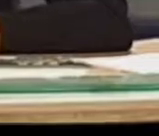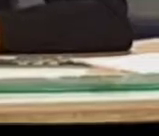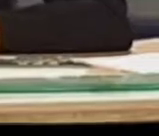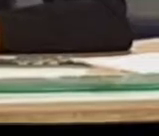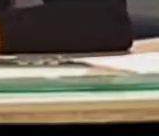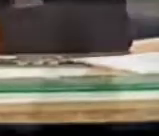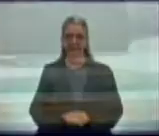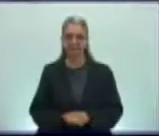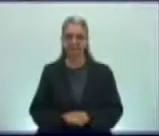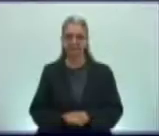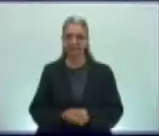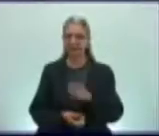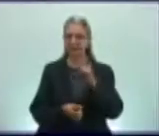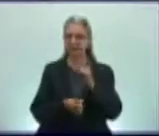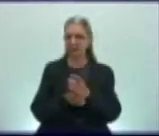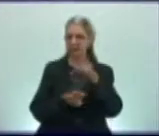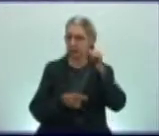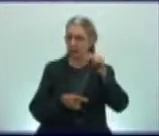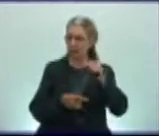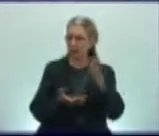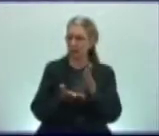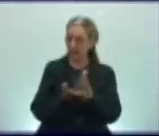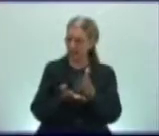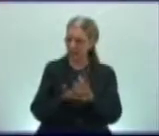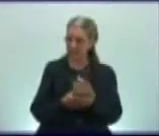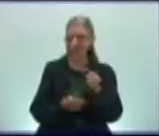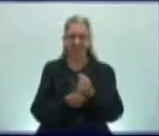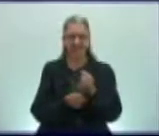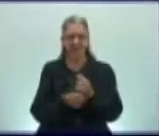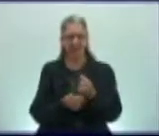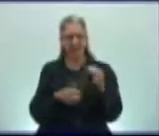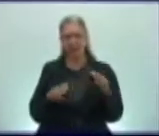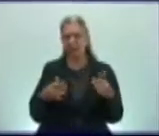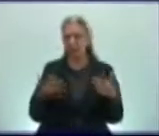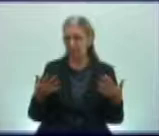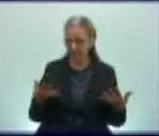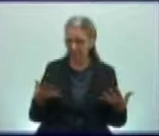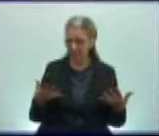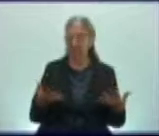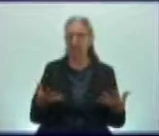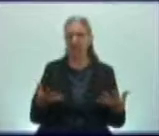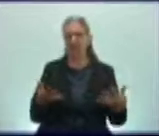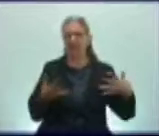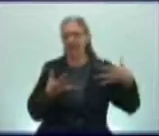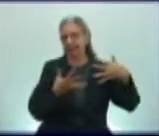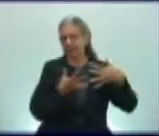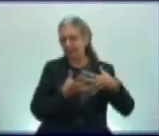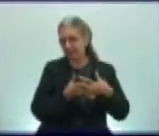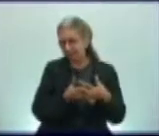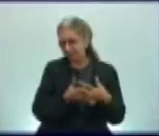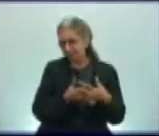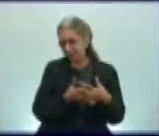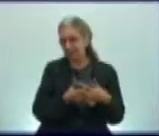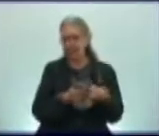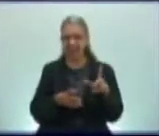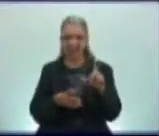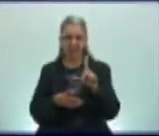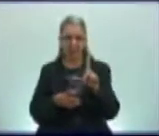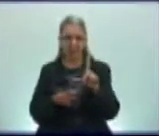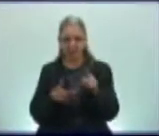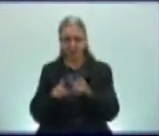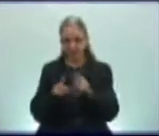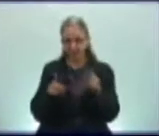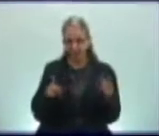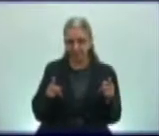En el encuentro de hoy hemos estado trabajando las relaciones entre la longitud y el radio y